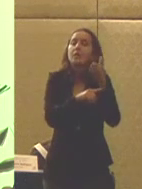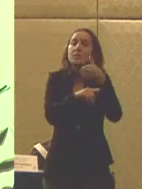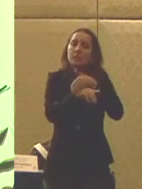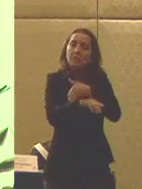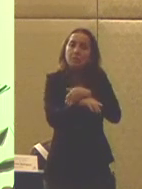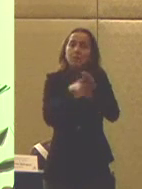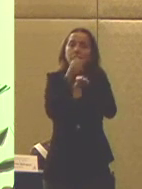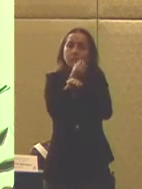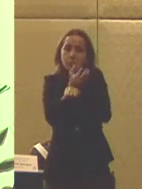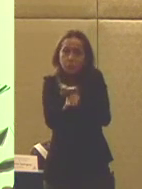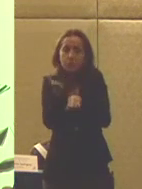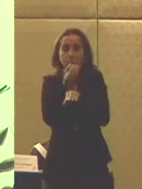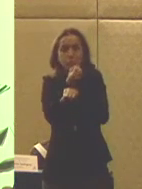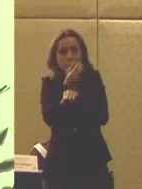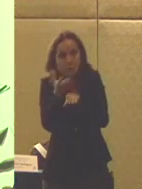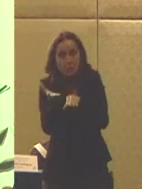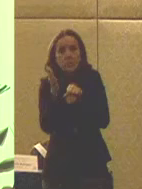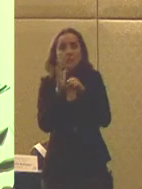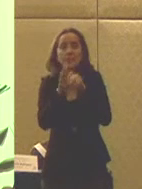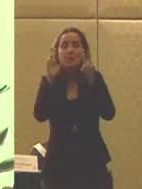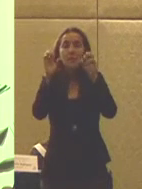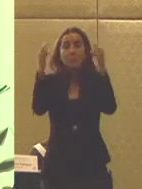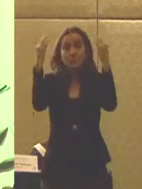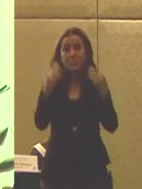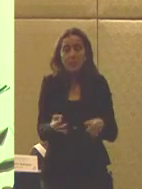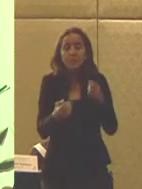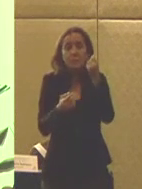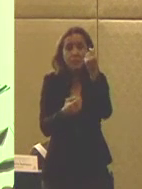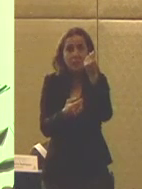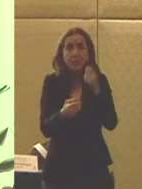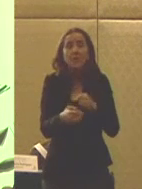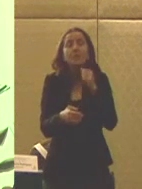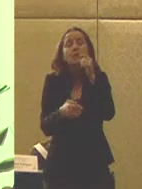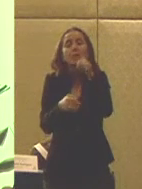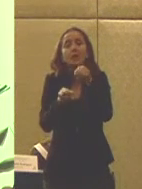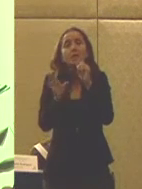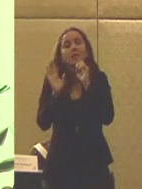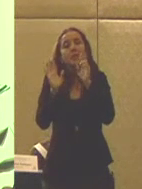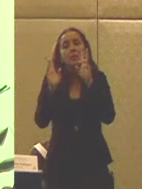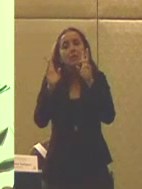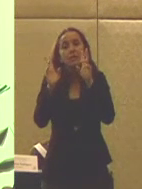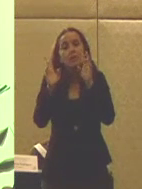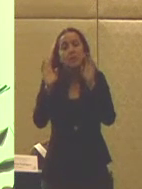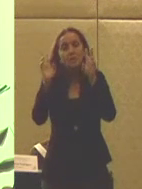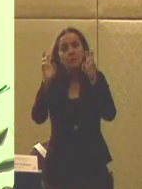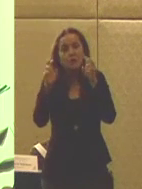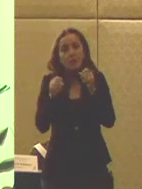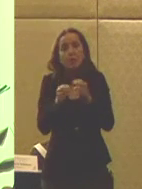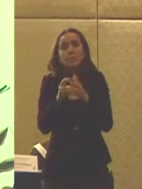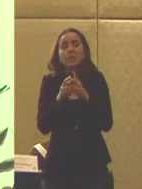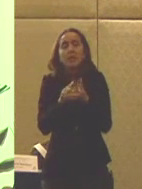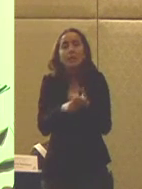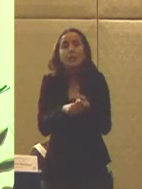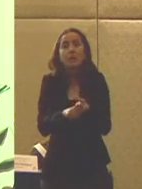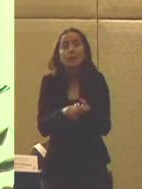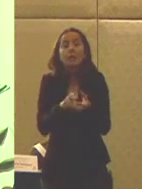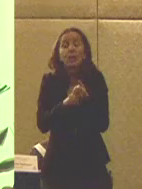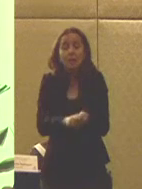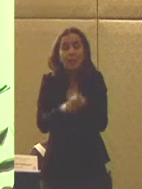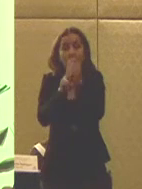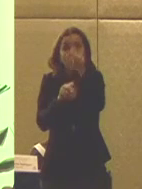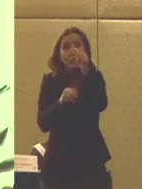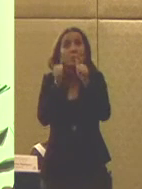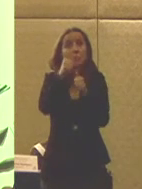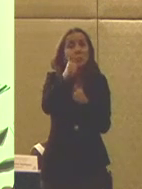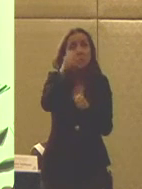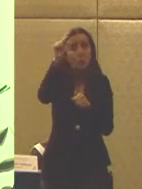recomendaciones con relación al financiamiento son efectivamente la mayor asignación de recursos por parte del gobierno, sea con esta batería